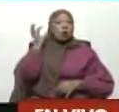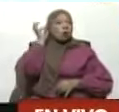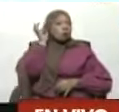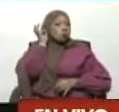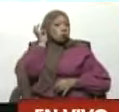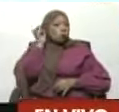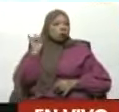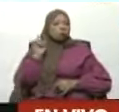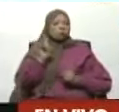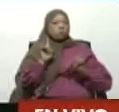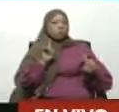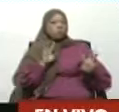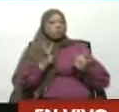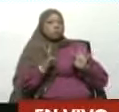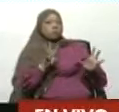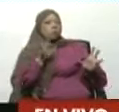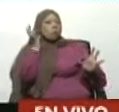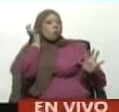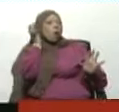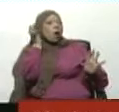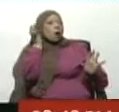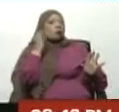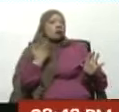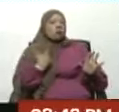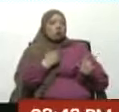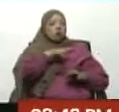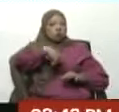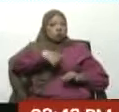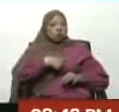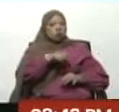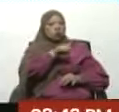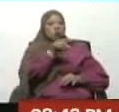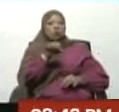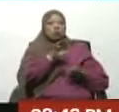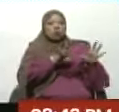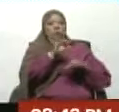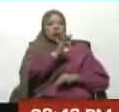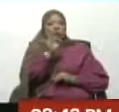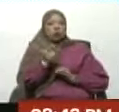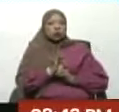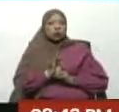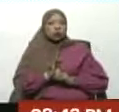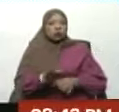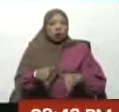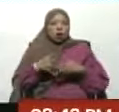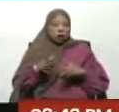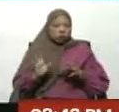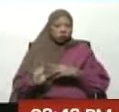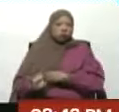aquí en estas parroquias, nosotros ganamos siempre con el 90%.